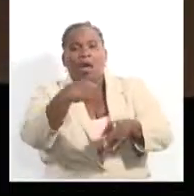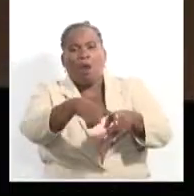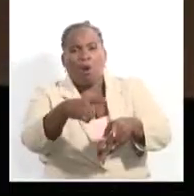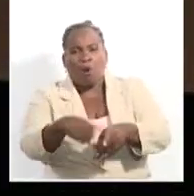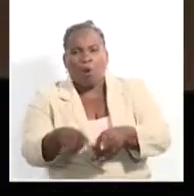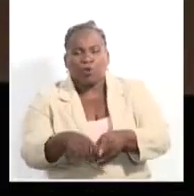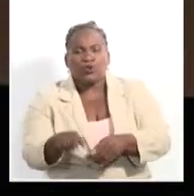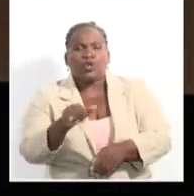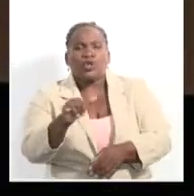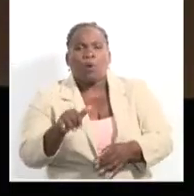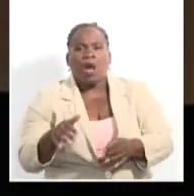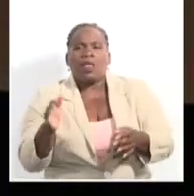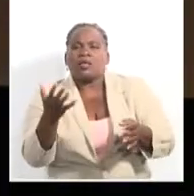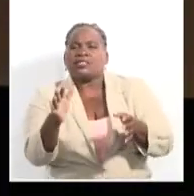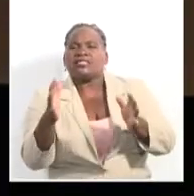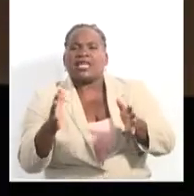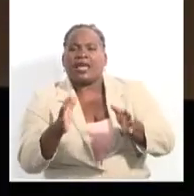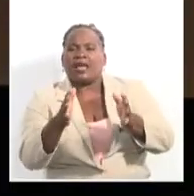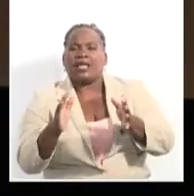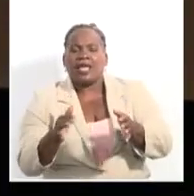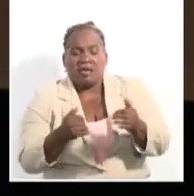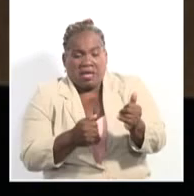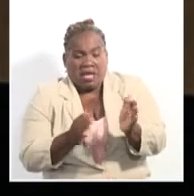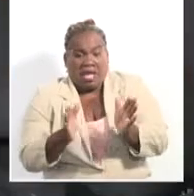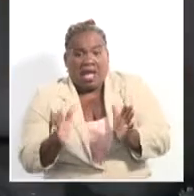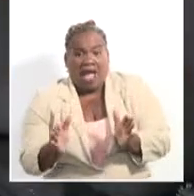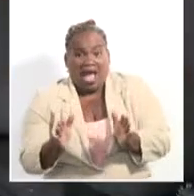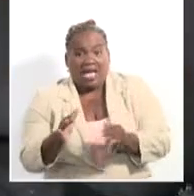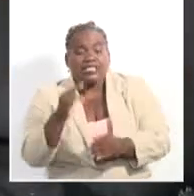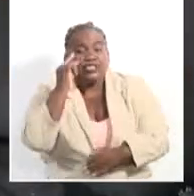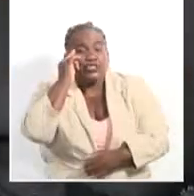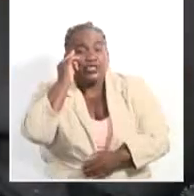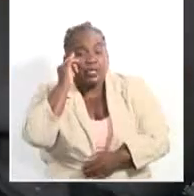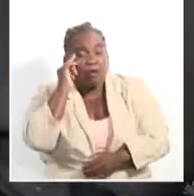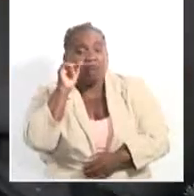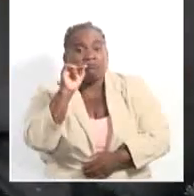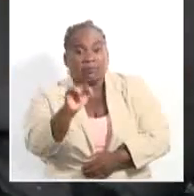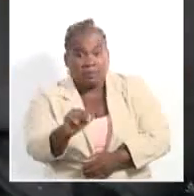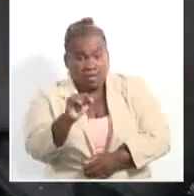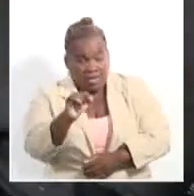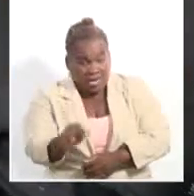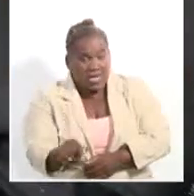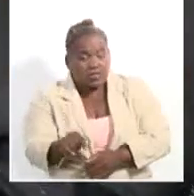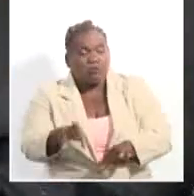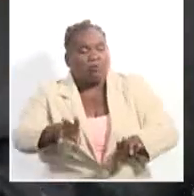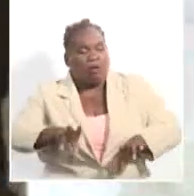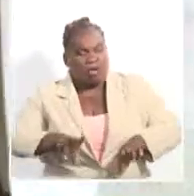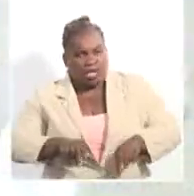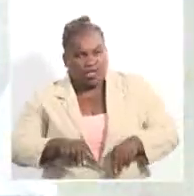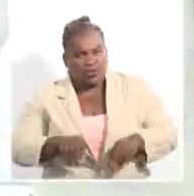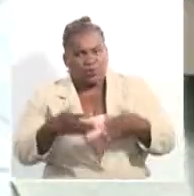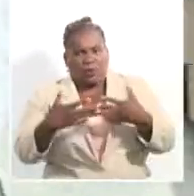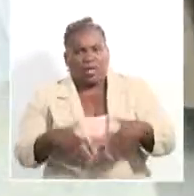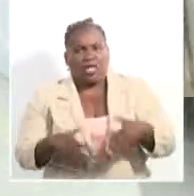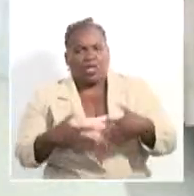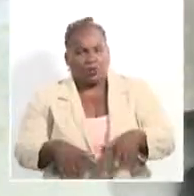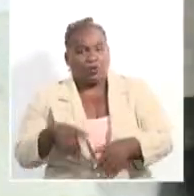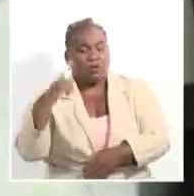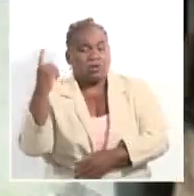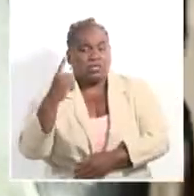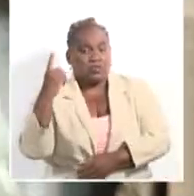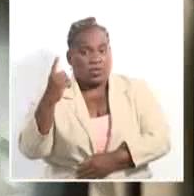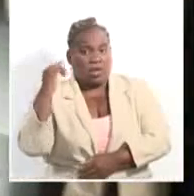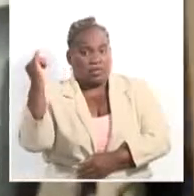el chequeré, el güiro y la caja china. Retos que asumirá la industria de cara al mercado nacional e internacional con productos que